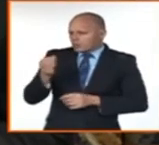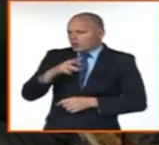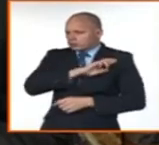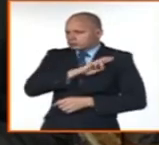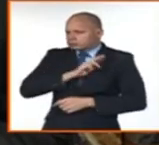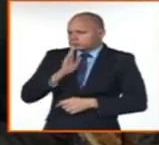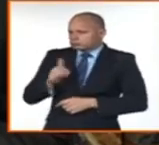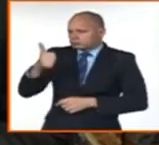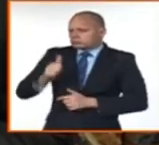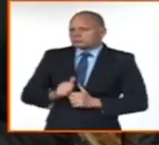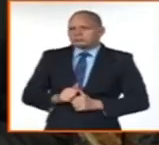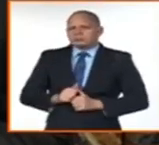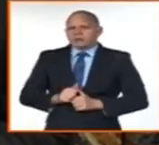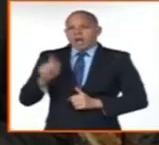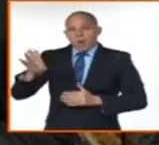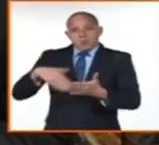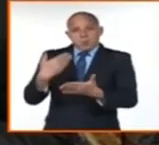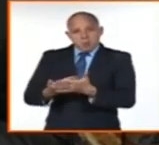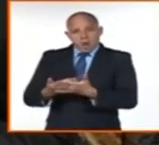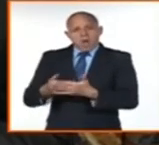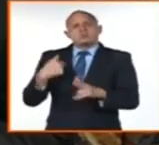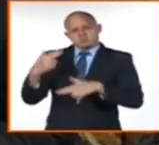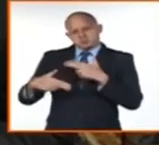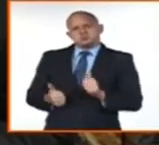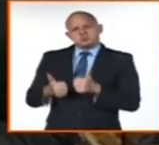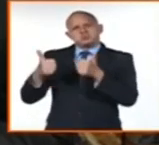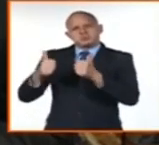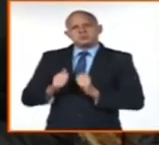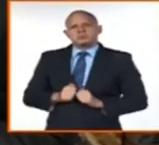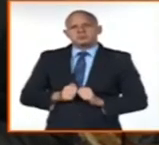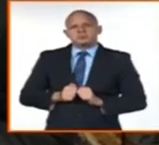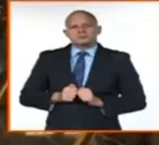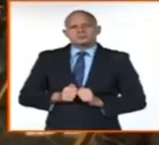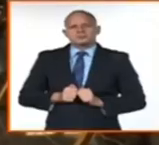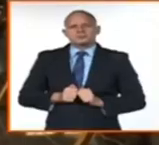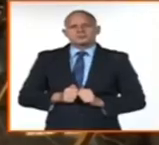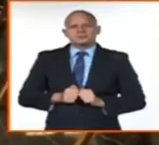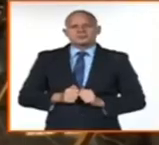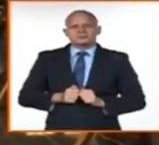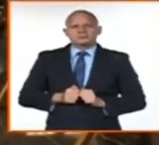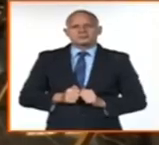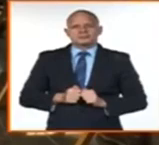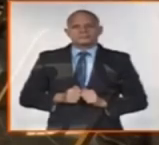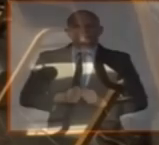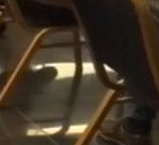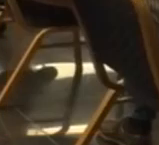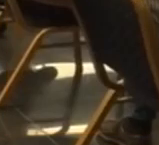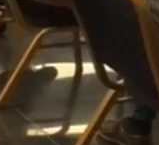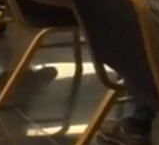lo que me proponen y yo creo que también el diálogo ese estamos construyendo con la gente,